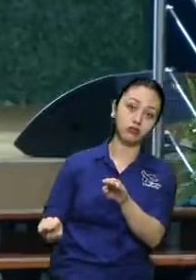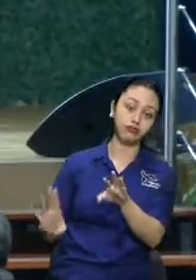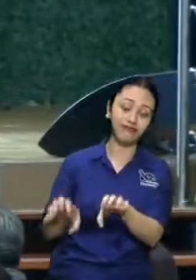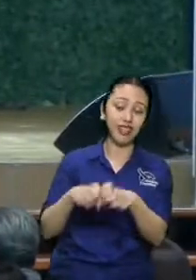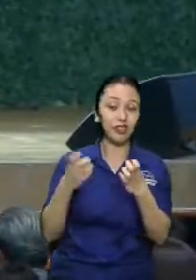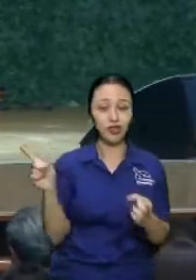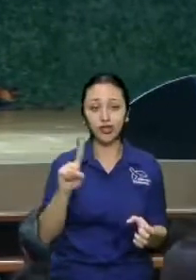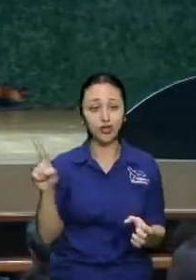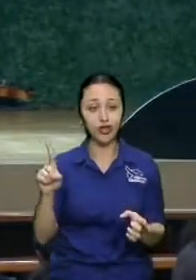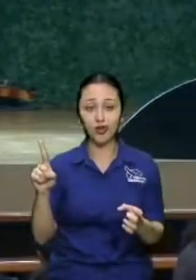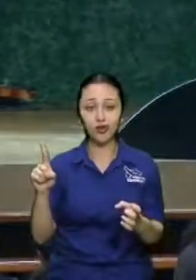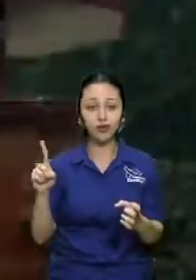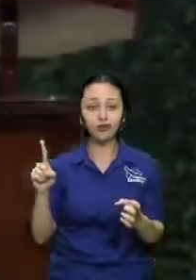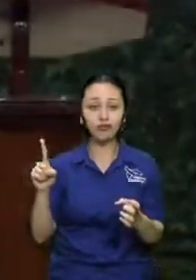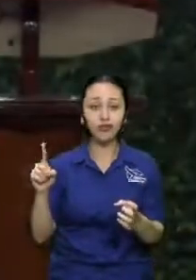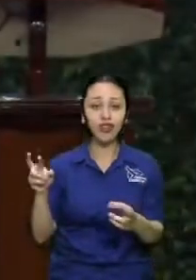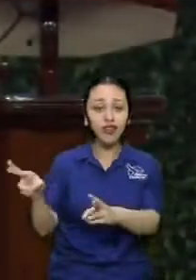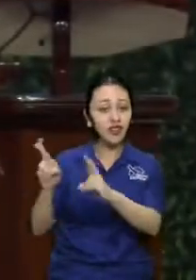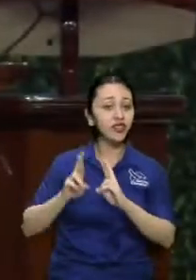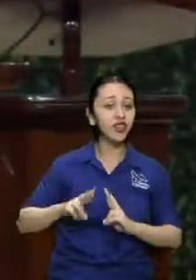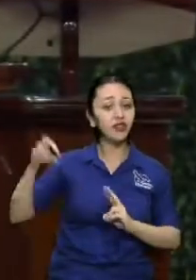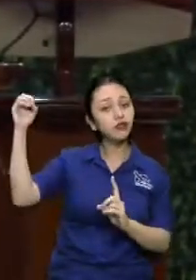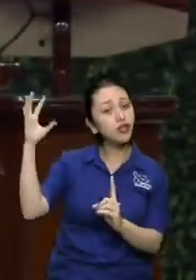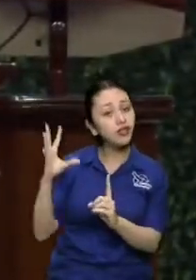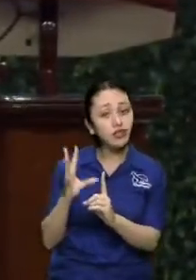Acepta las delegaciones, hombre.